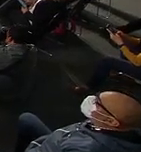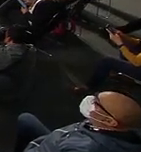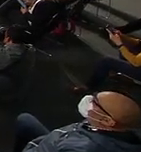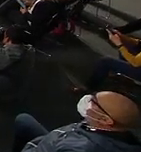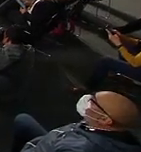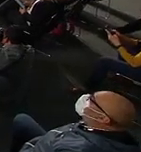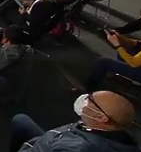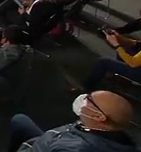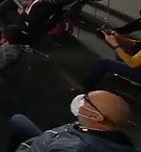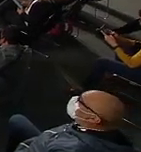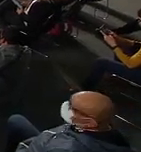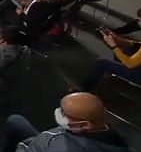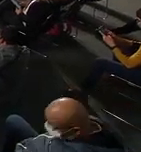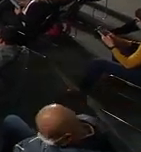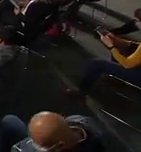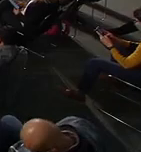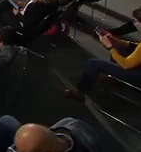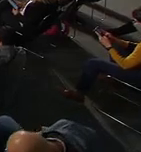Bueno, pues vamos ahora